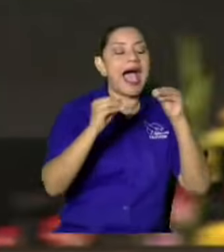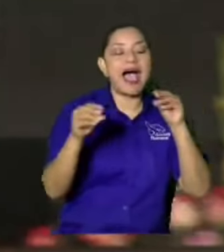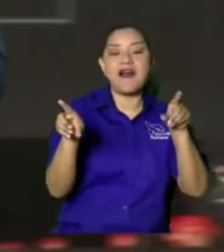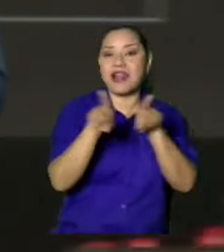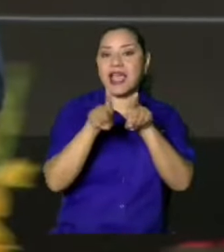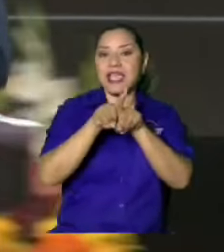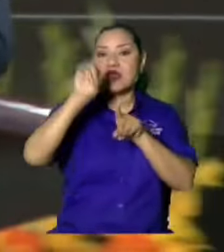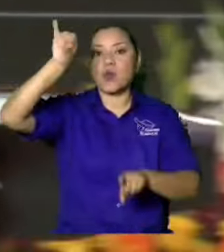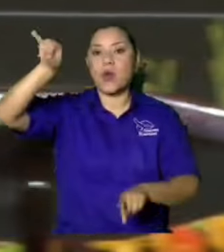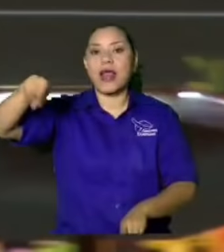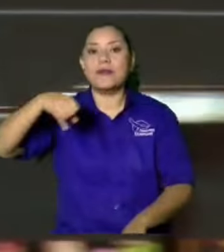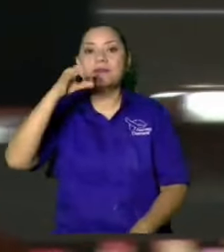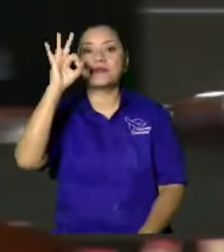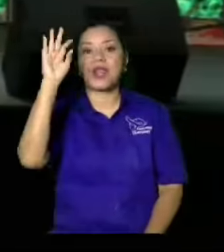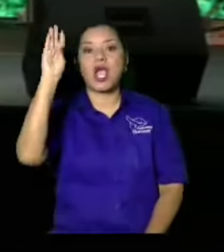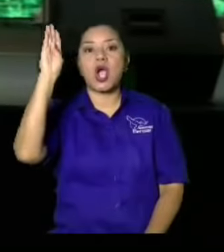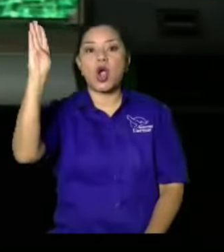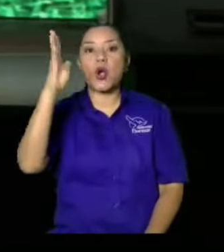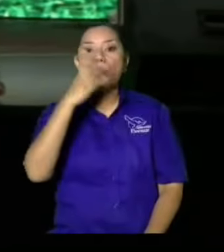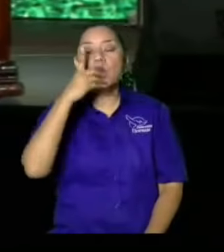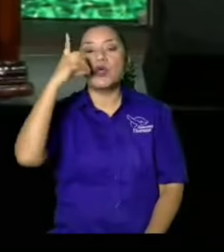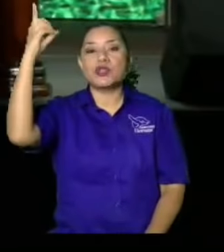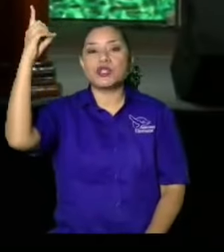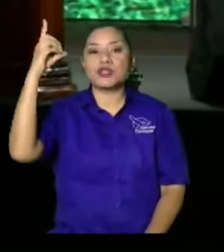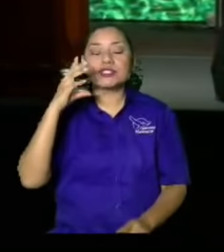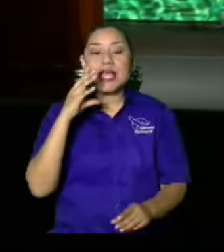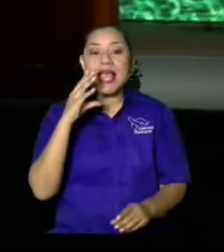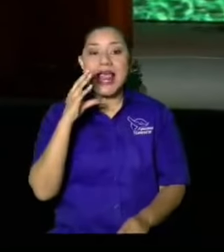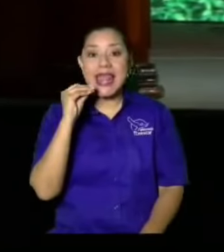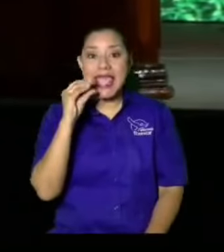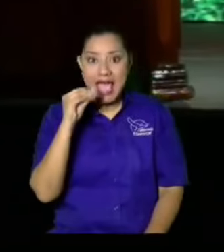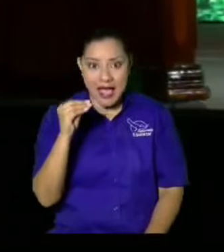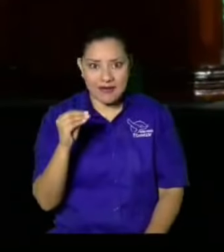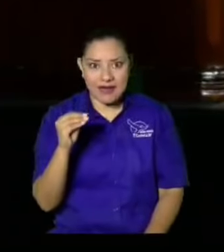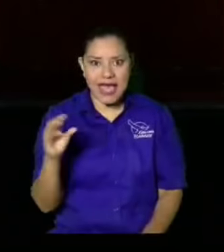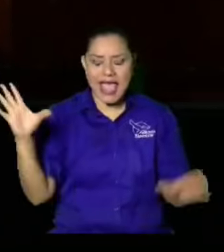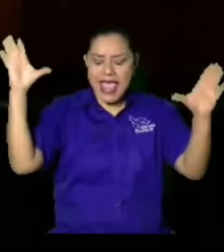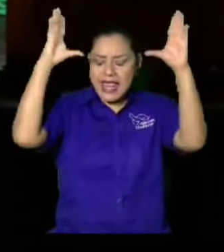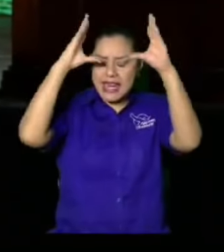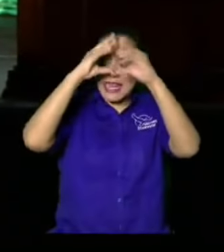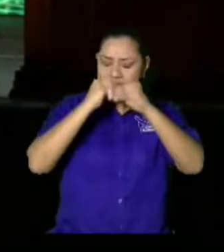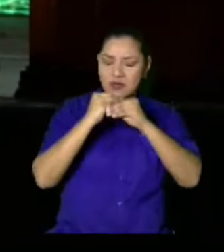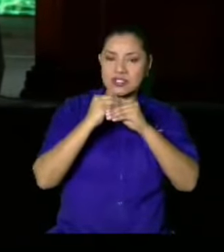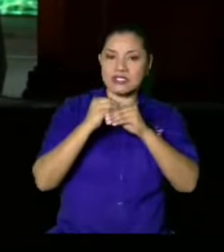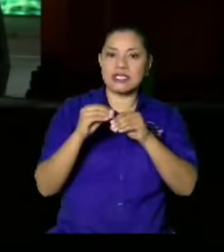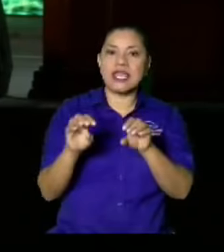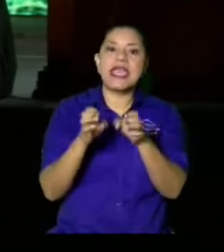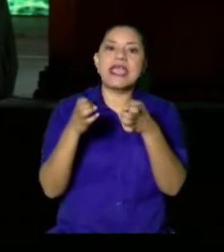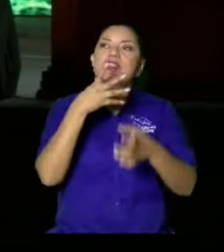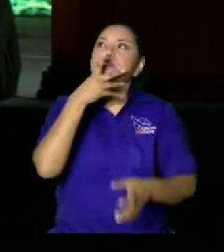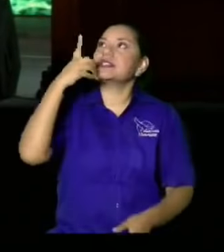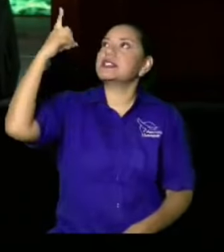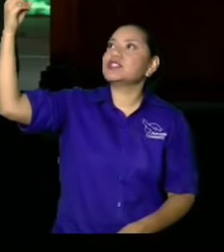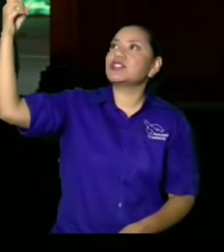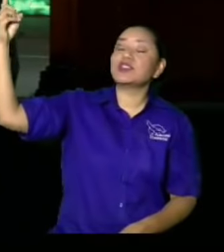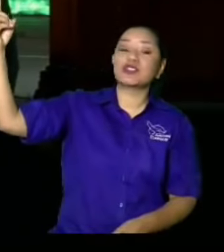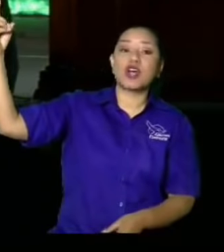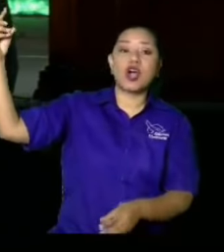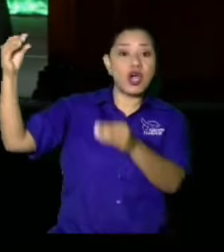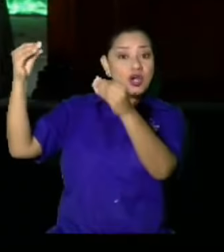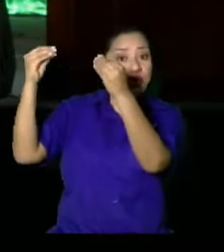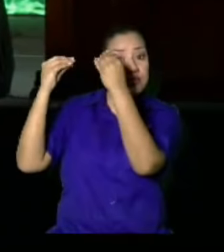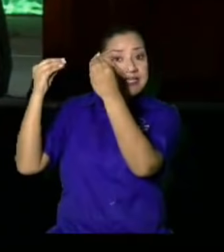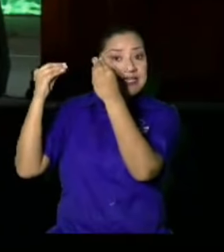eso en la noche, hermano amado, ¿cómo instruye el Señor? ¿Cómo instruye en esa etapa, hermano, que no habías